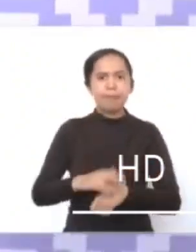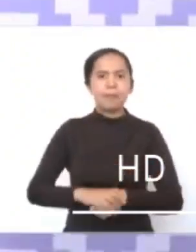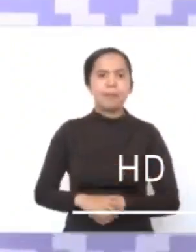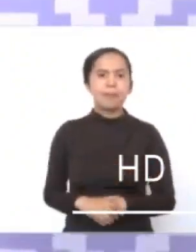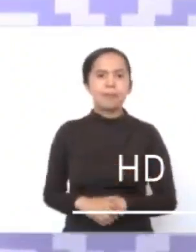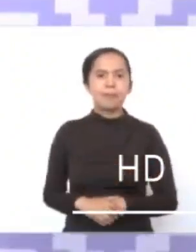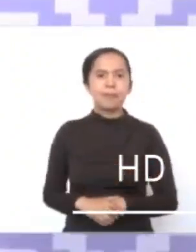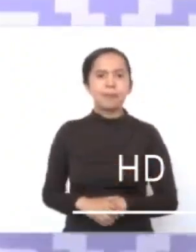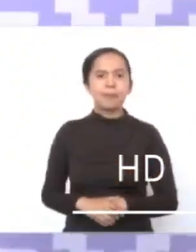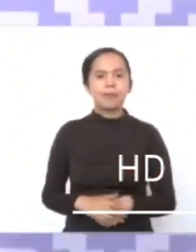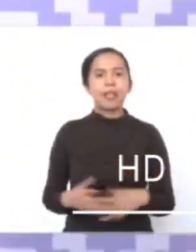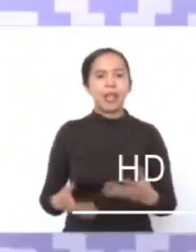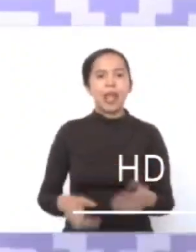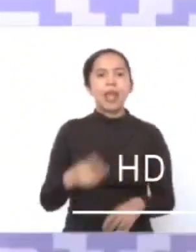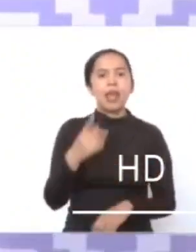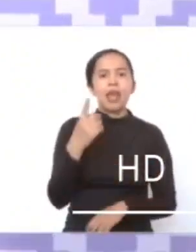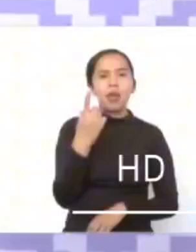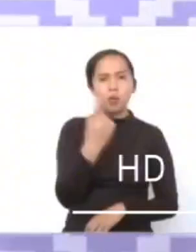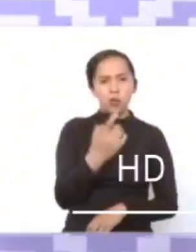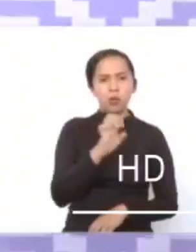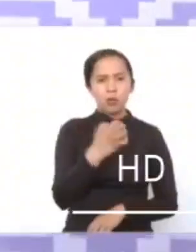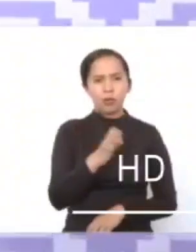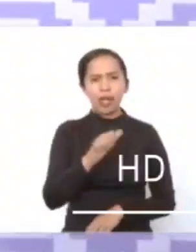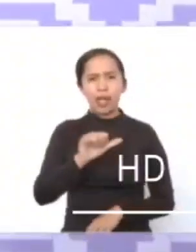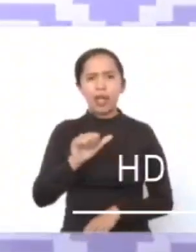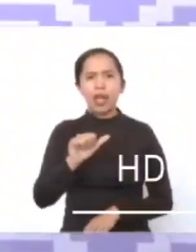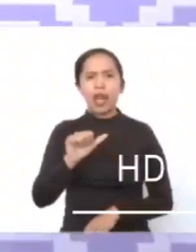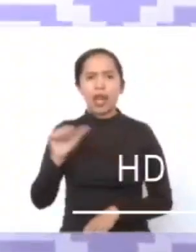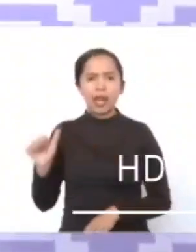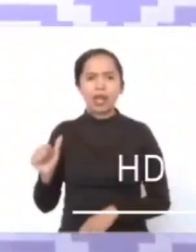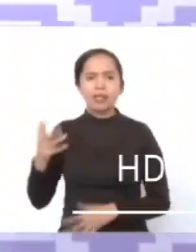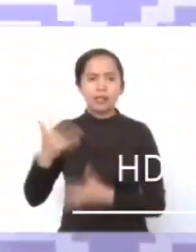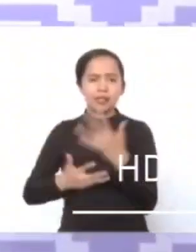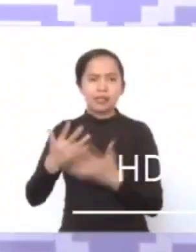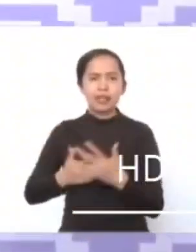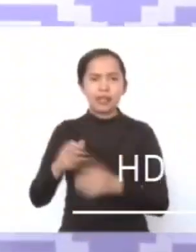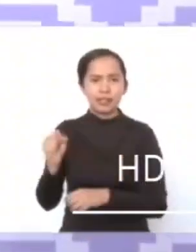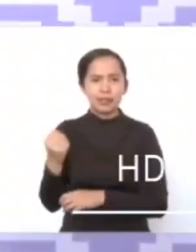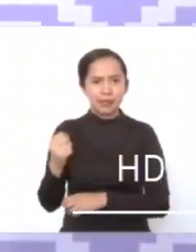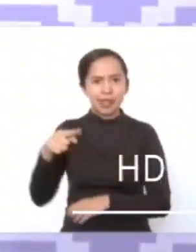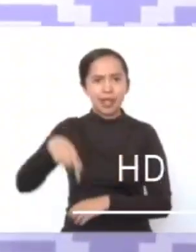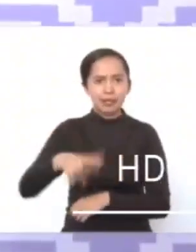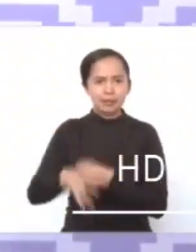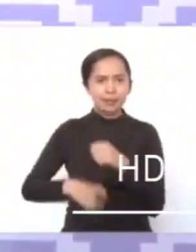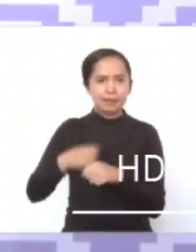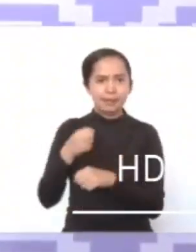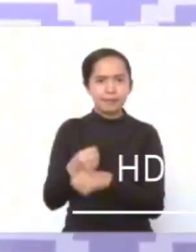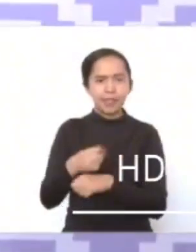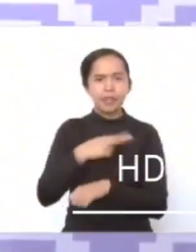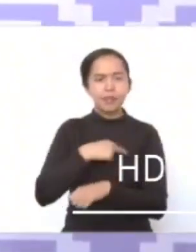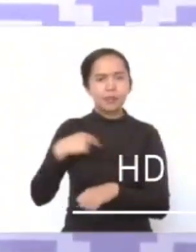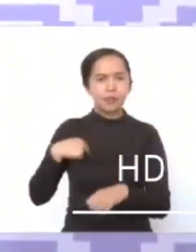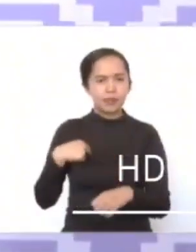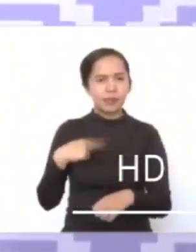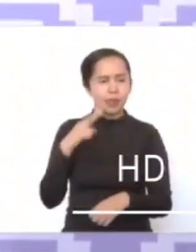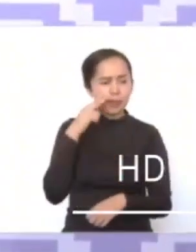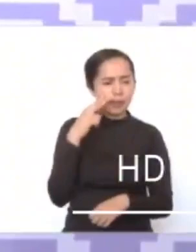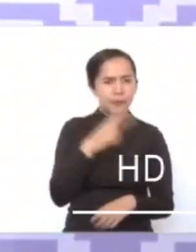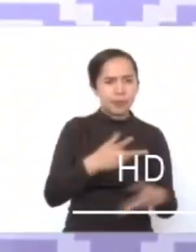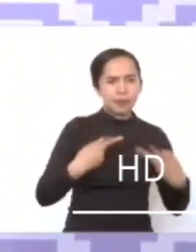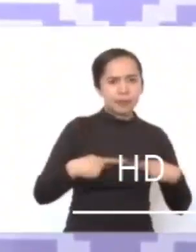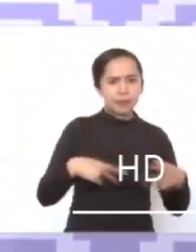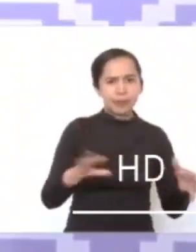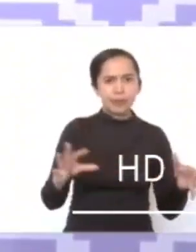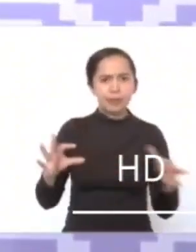mujeres. Del 1 de enero de 2019 al 15 de septiembre de este año, hemos vinculado a proceso